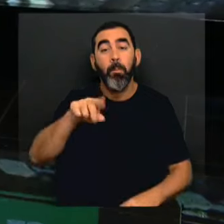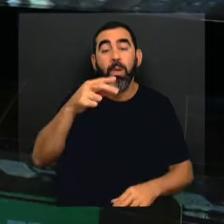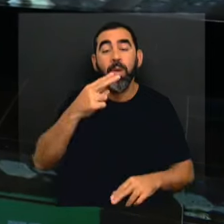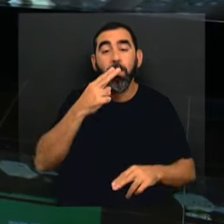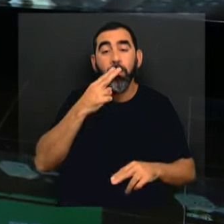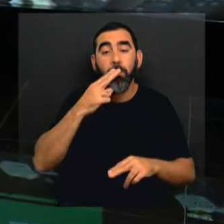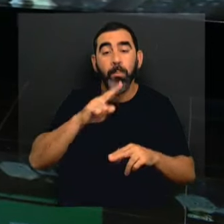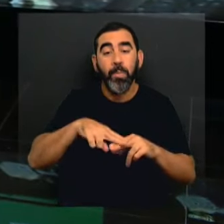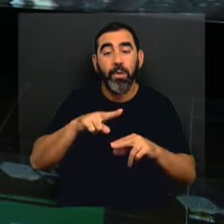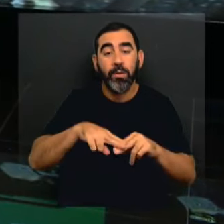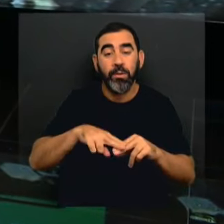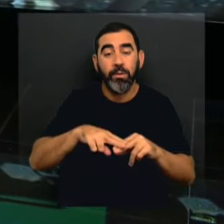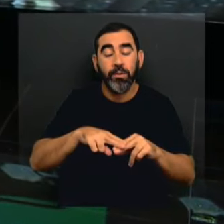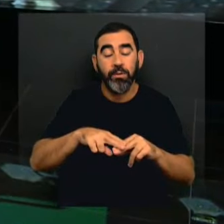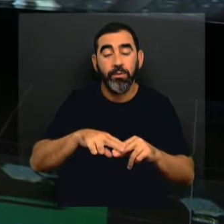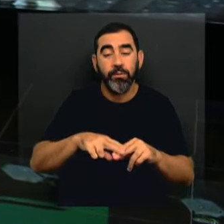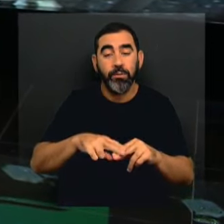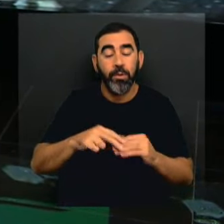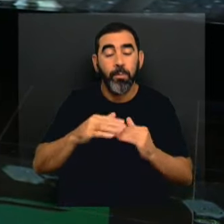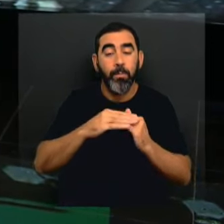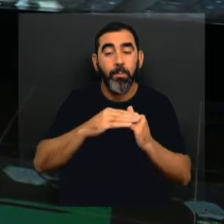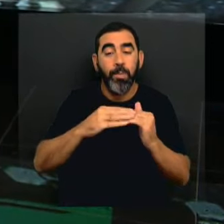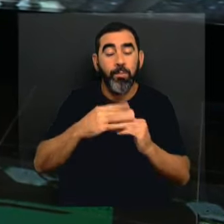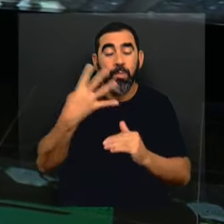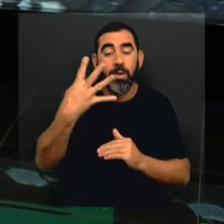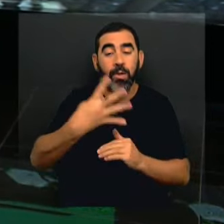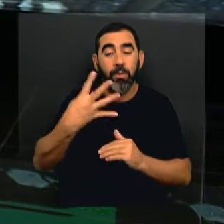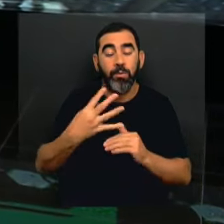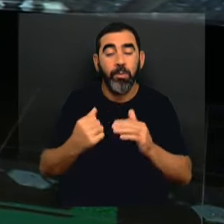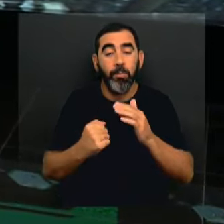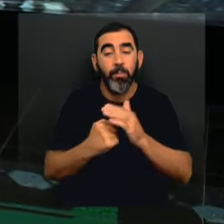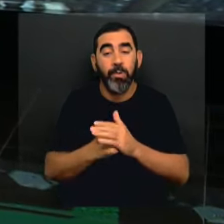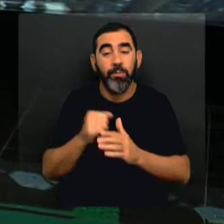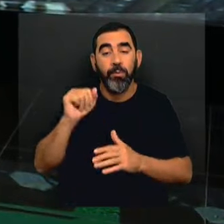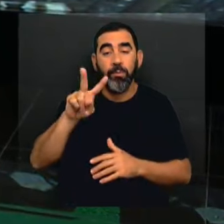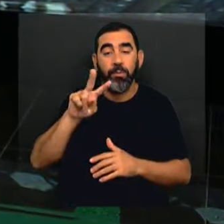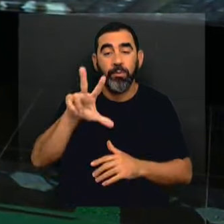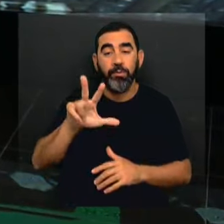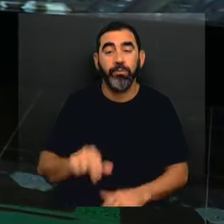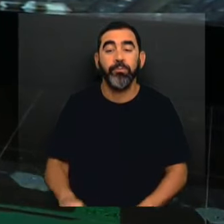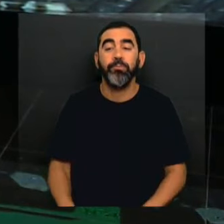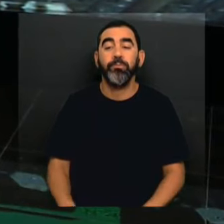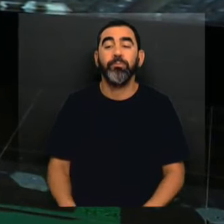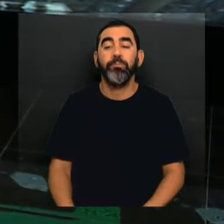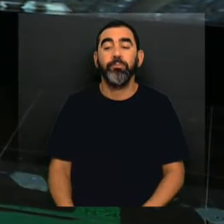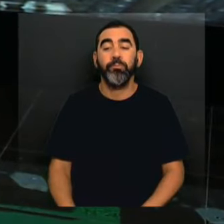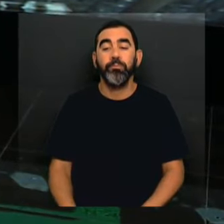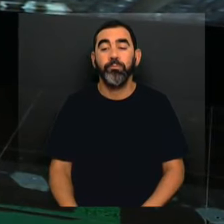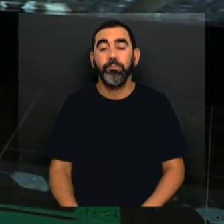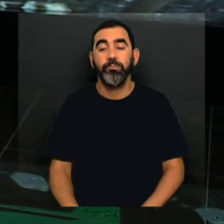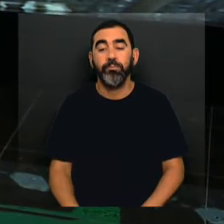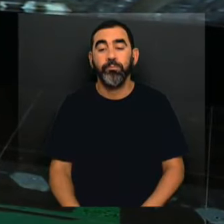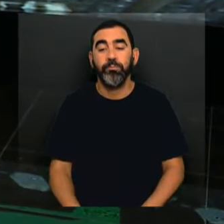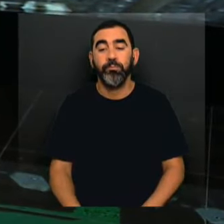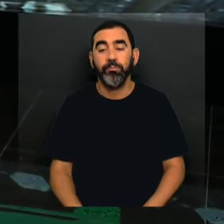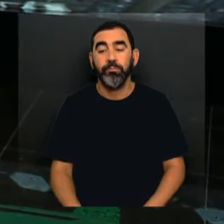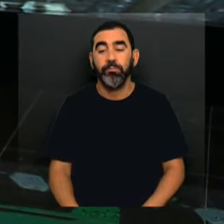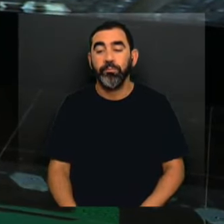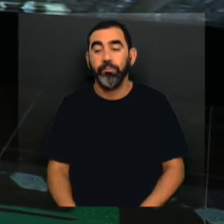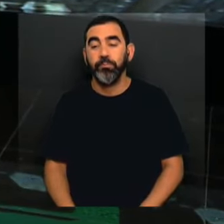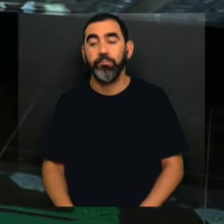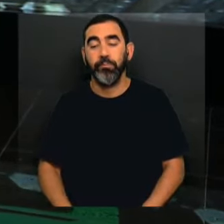2 de abril segundo día del mes de eh del mes de abril 14:23 las temperaturas extremas disminución de nuos no